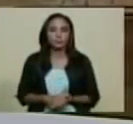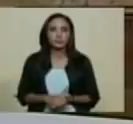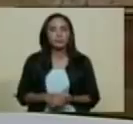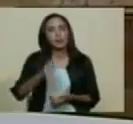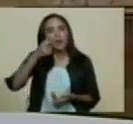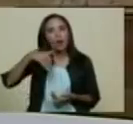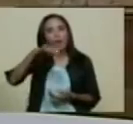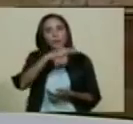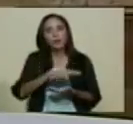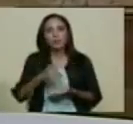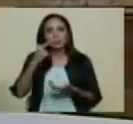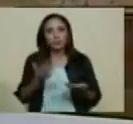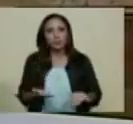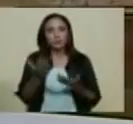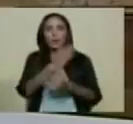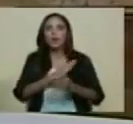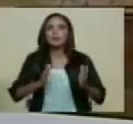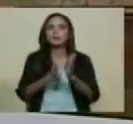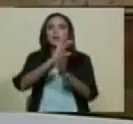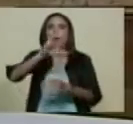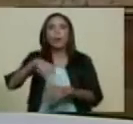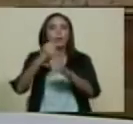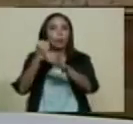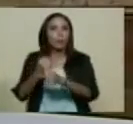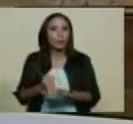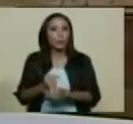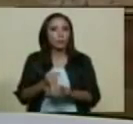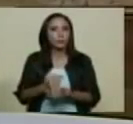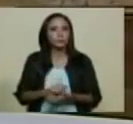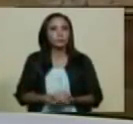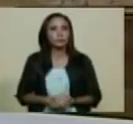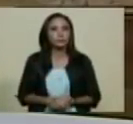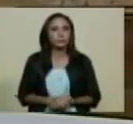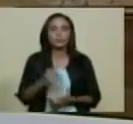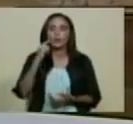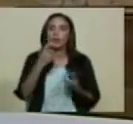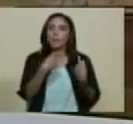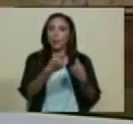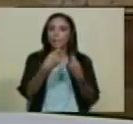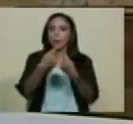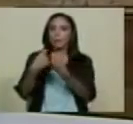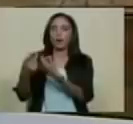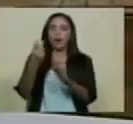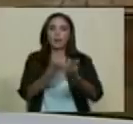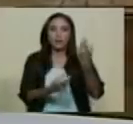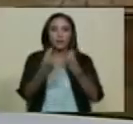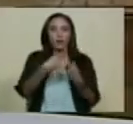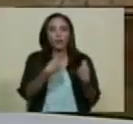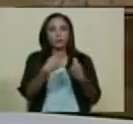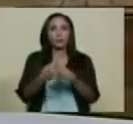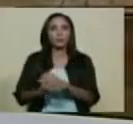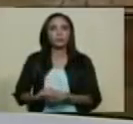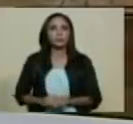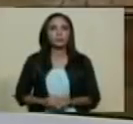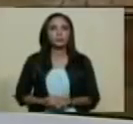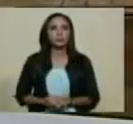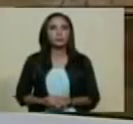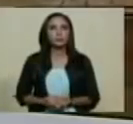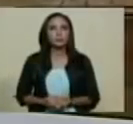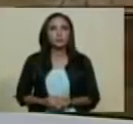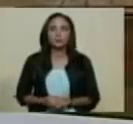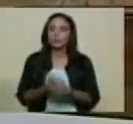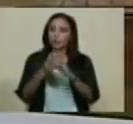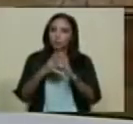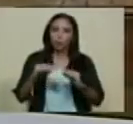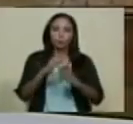de los Llanos Centrales, allá en San Juan de los Morros. Hay que invertir hay que estar pendientes de las dotaciones para que